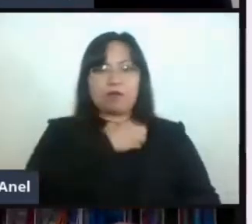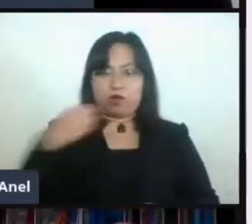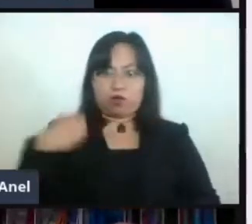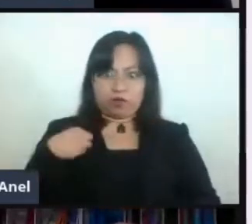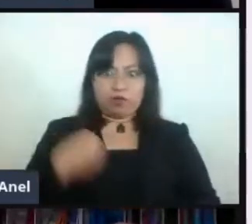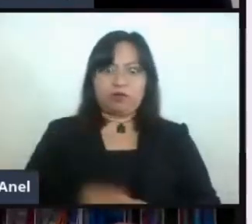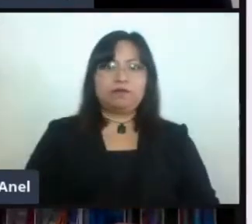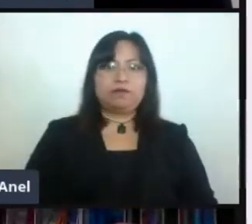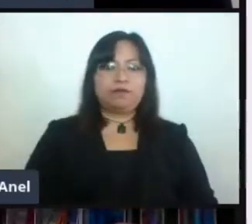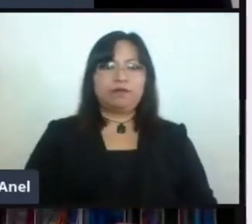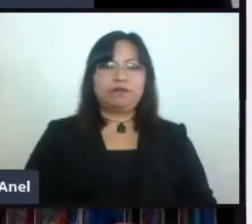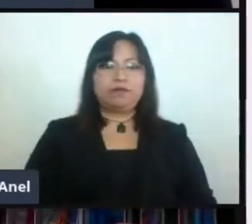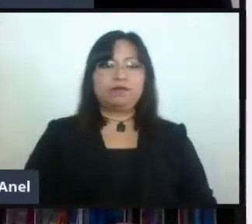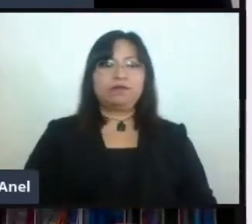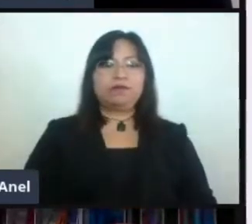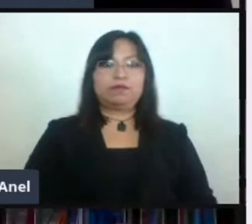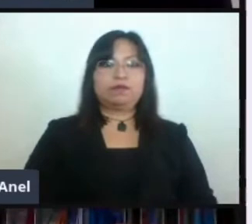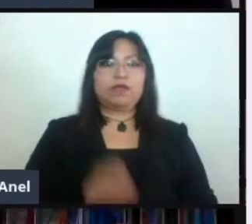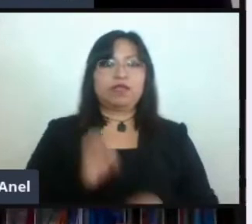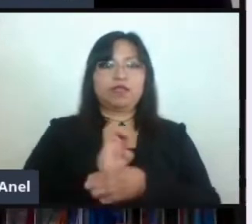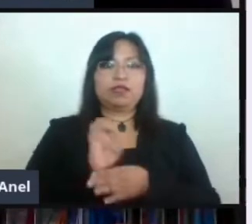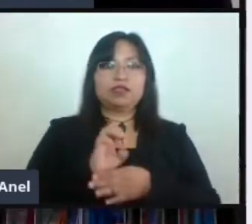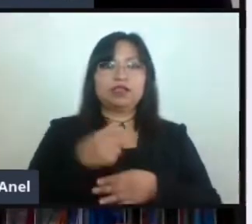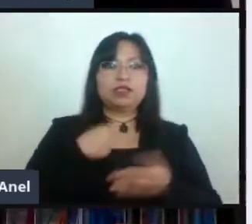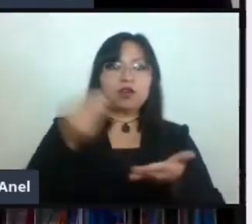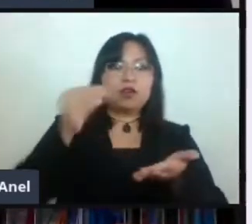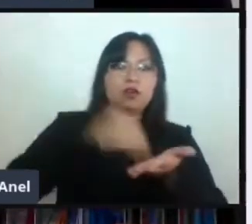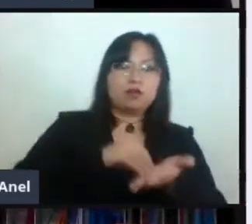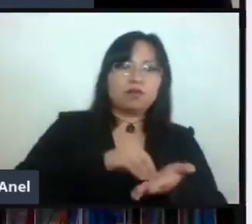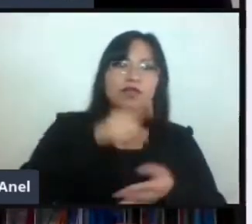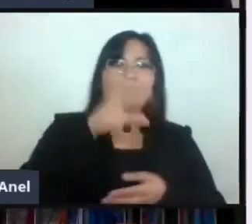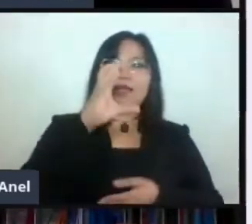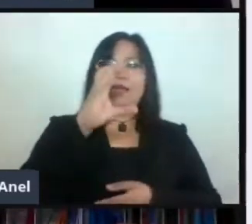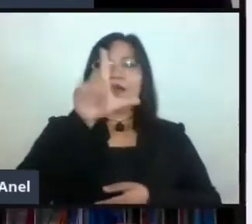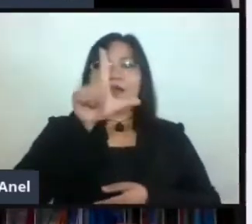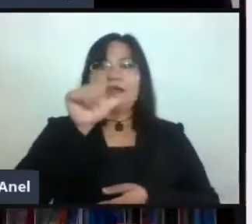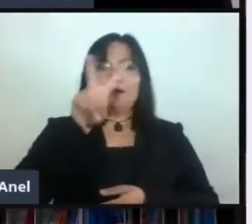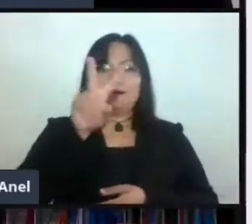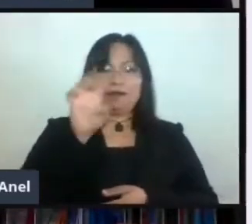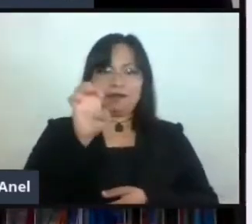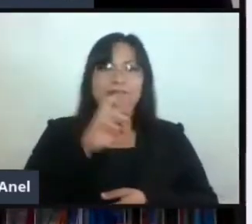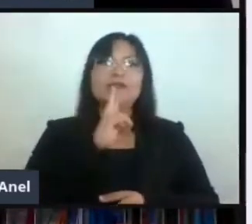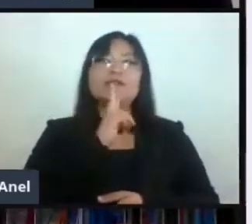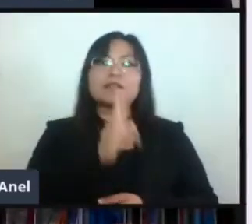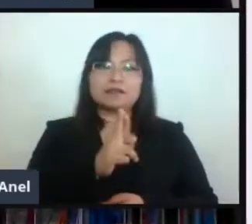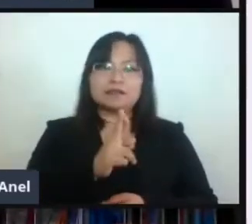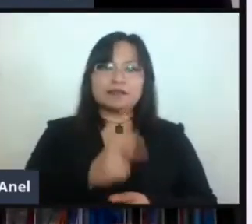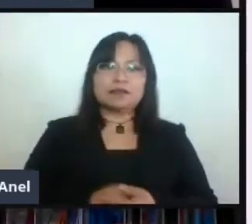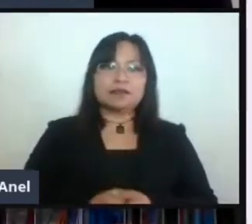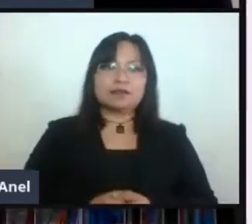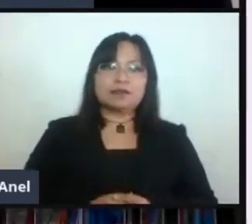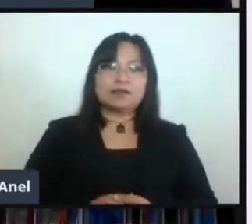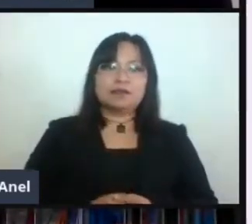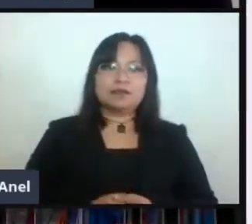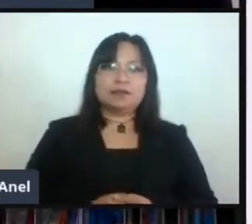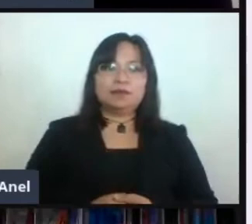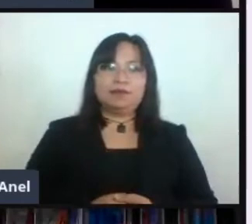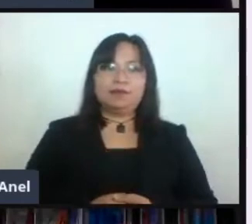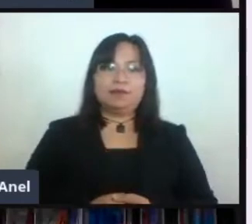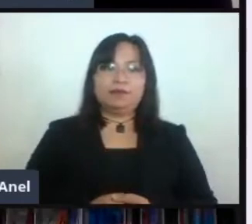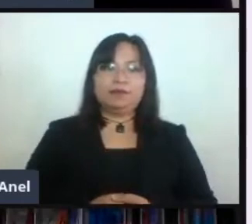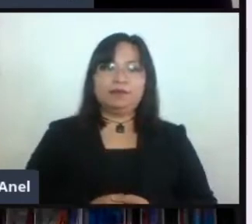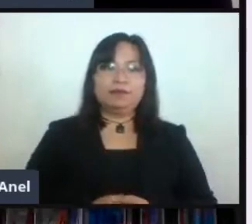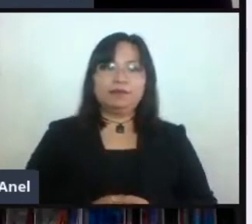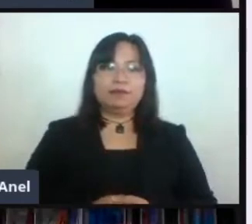quedamos que aquí la clave de respuesta era, le voy a poner aquí un punto, y la clave de respuesta, ¿cuál